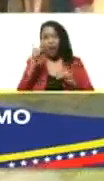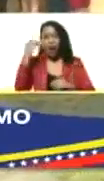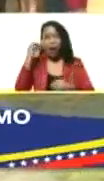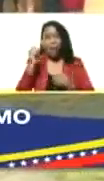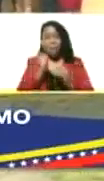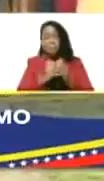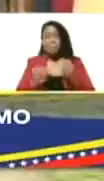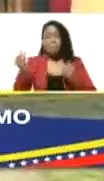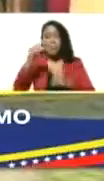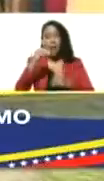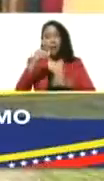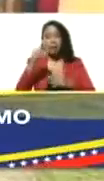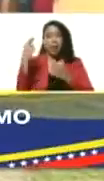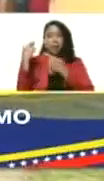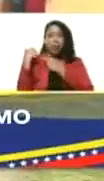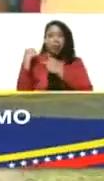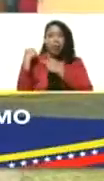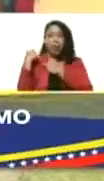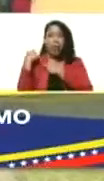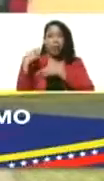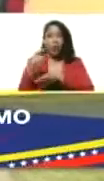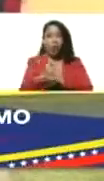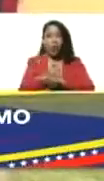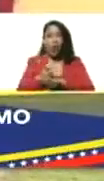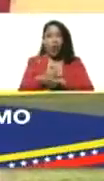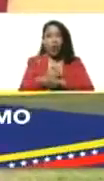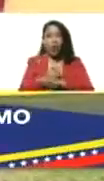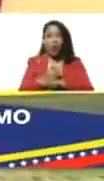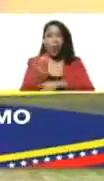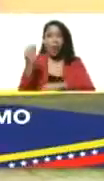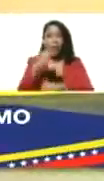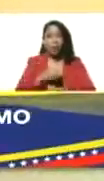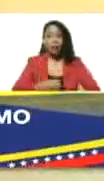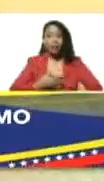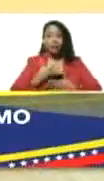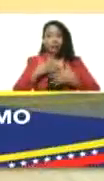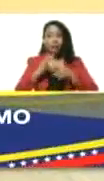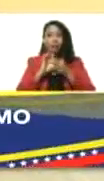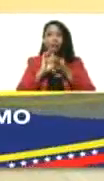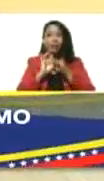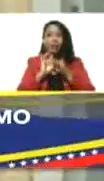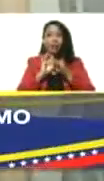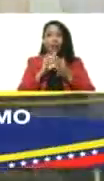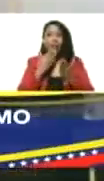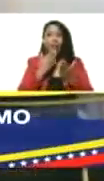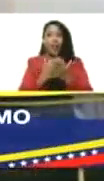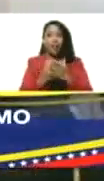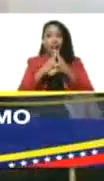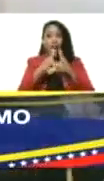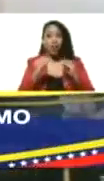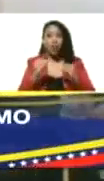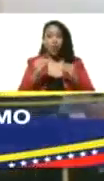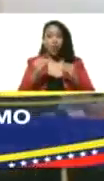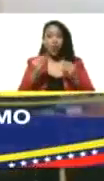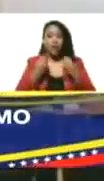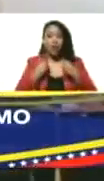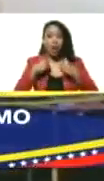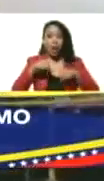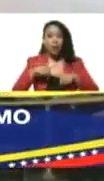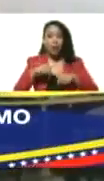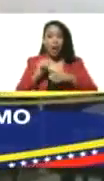máxima expresión de la responsabilidad de su gobierno y la máxima expresión de la unidad. Gracias a todos los que actuaron aquí,